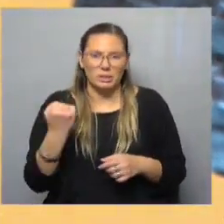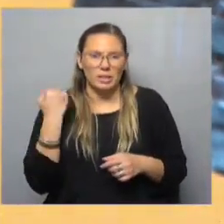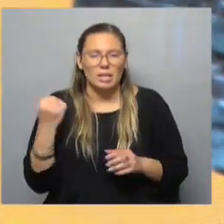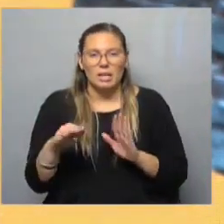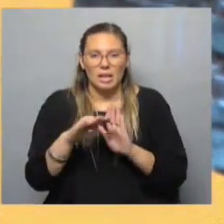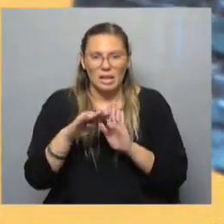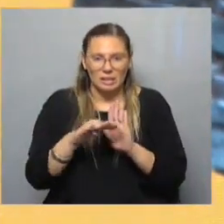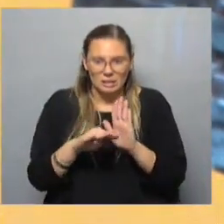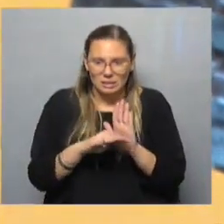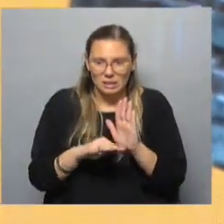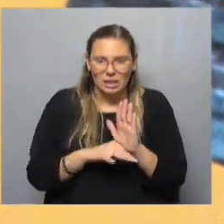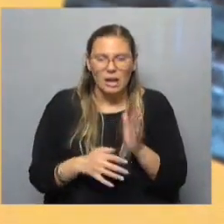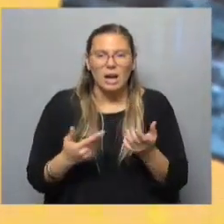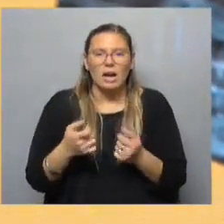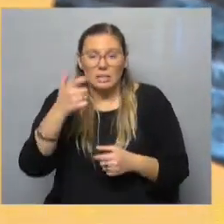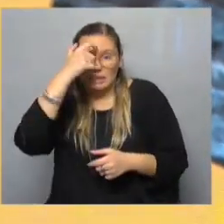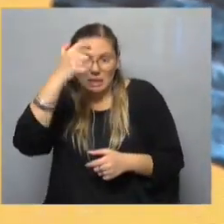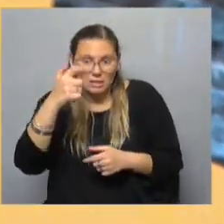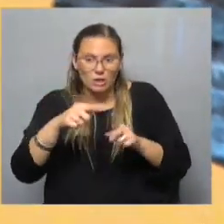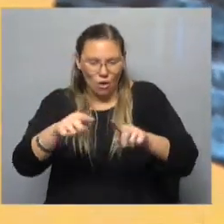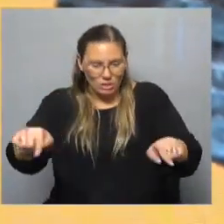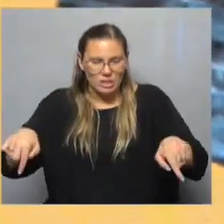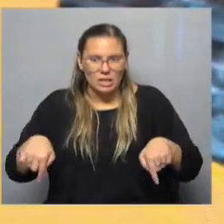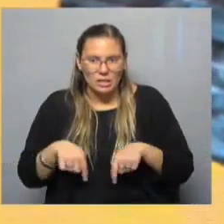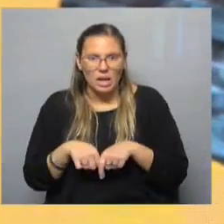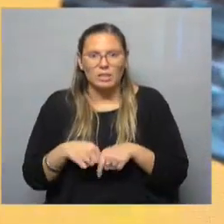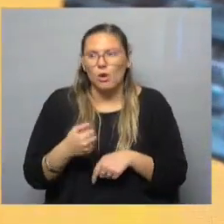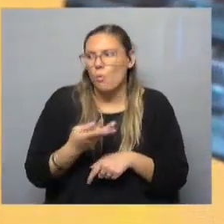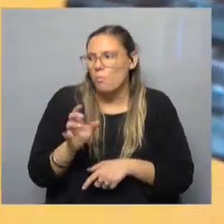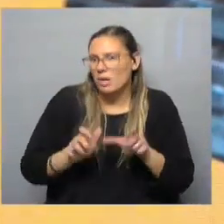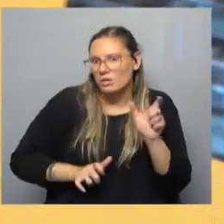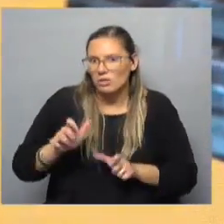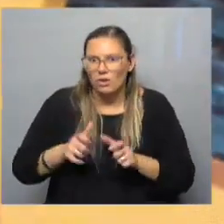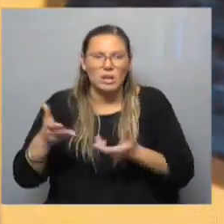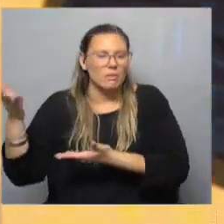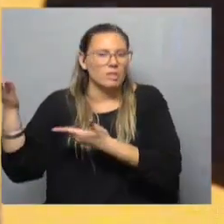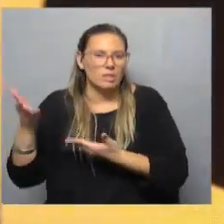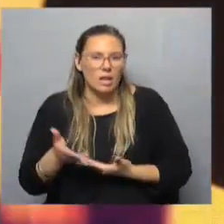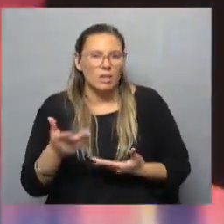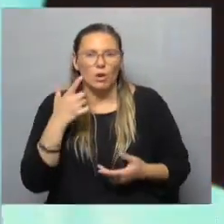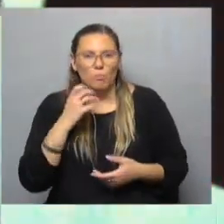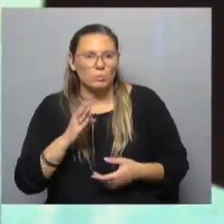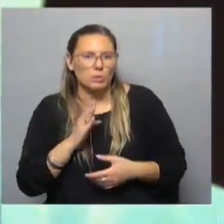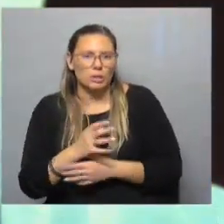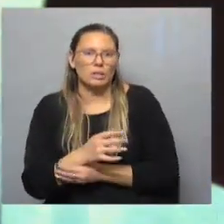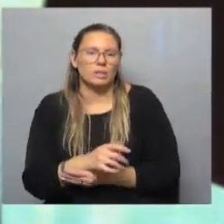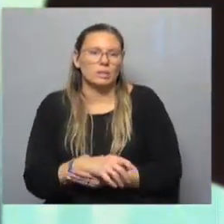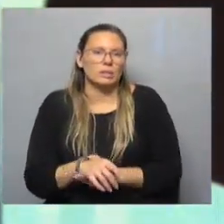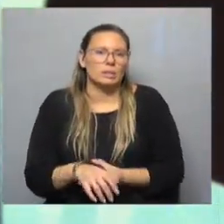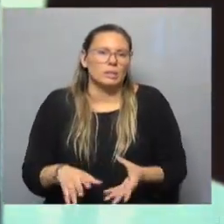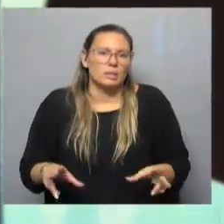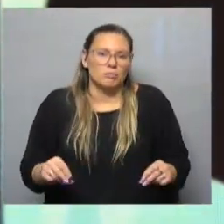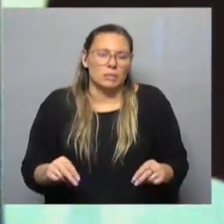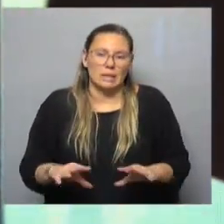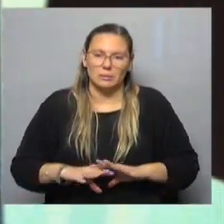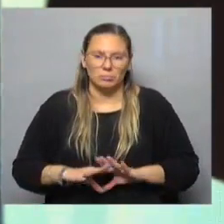lista hasta la parte técnica, el escenario, la cantidad de gente, los invitados, invitadas, es como... Está, yo